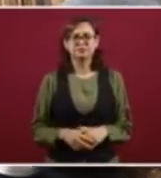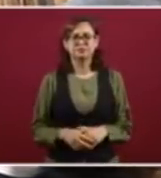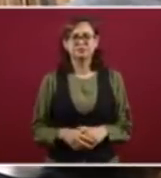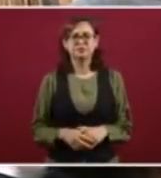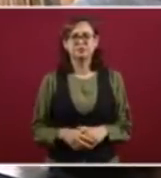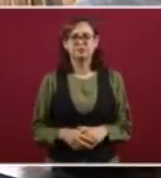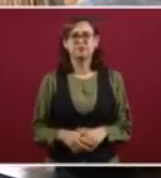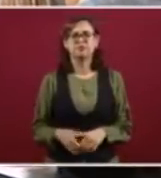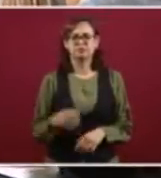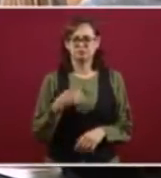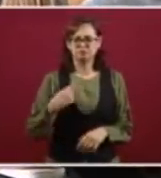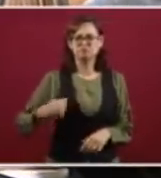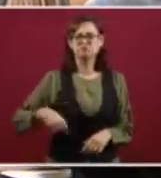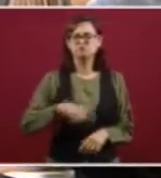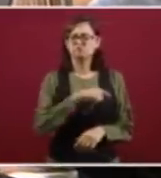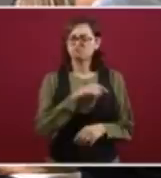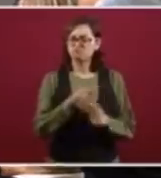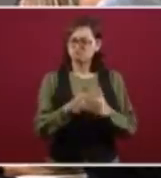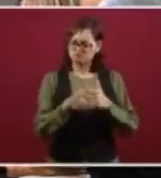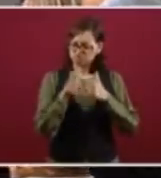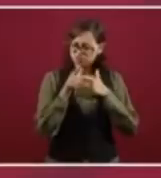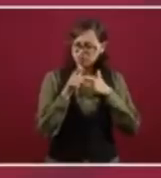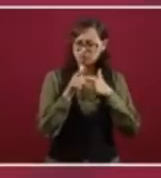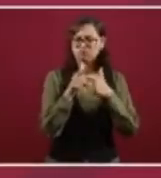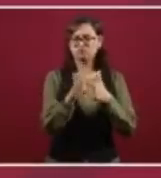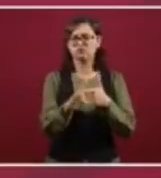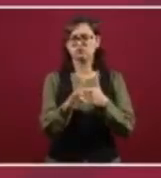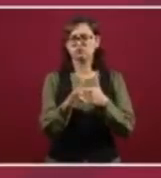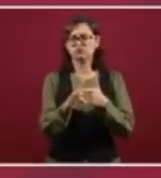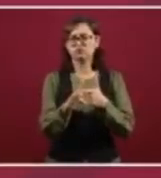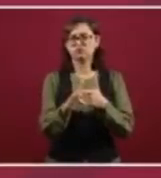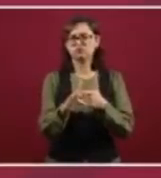Vamos nosotros a seguir